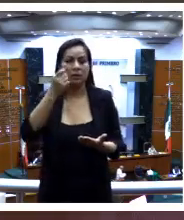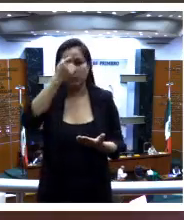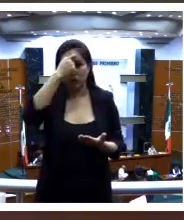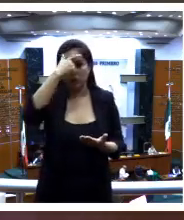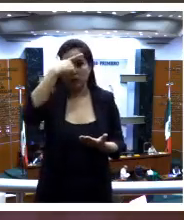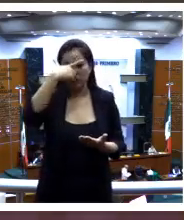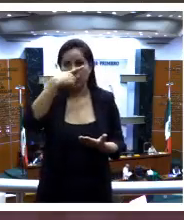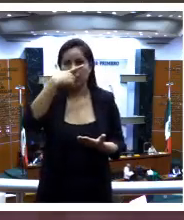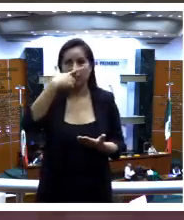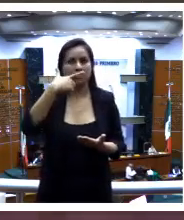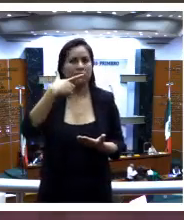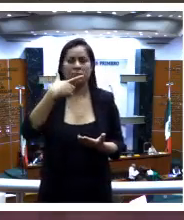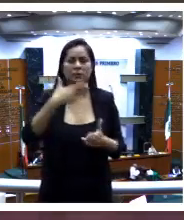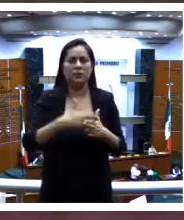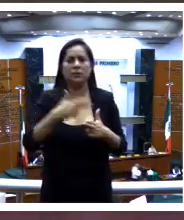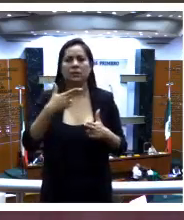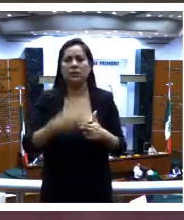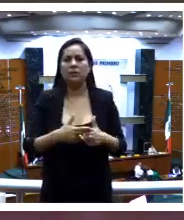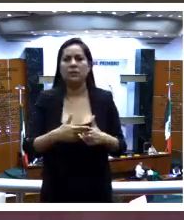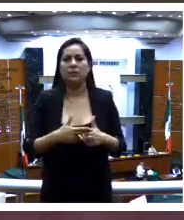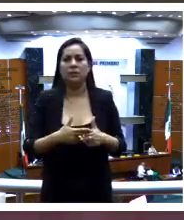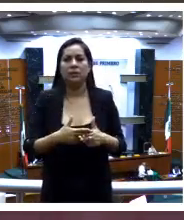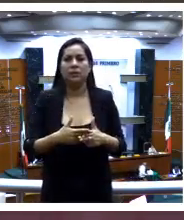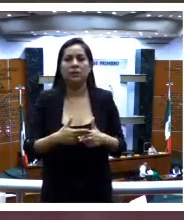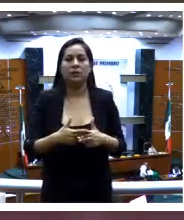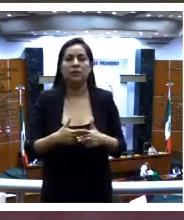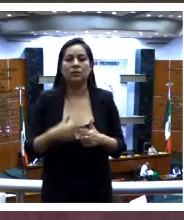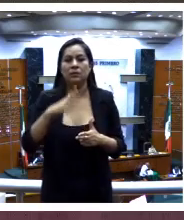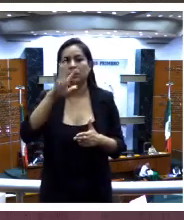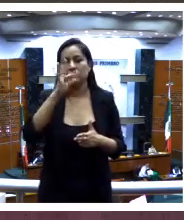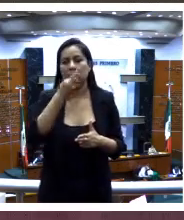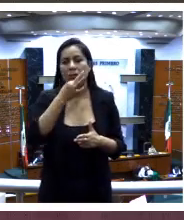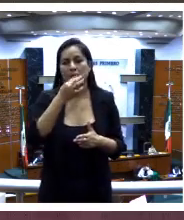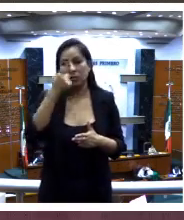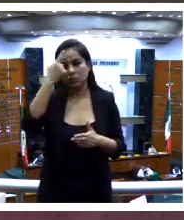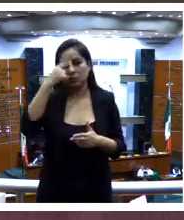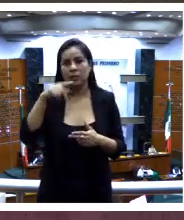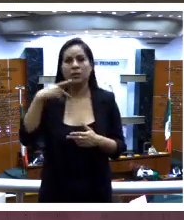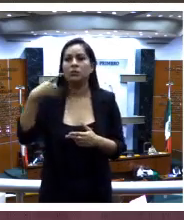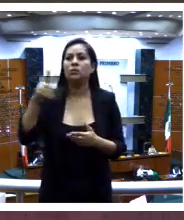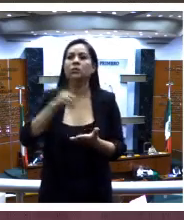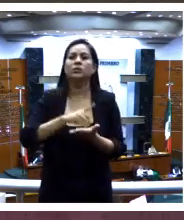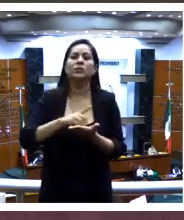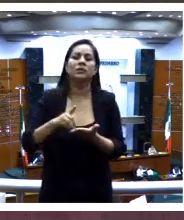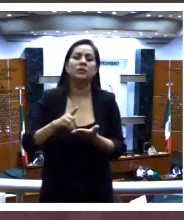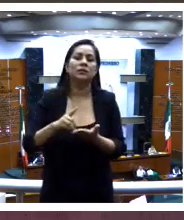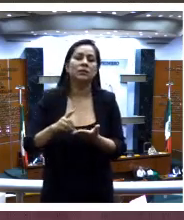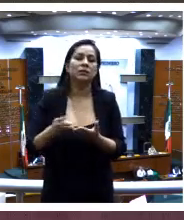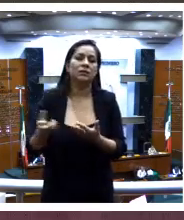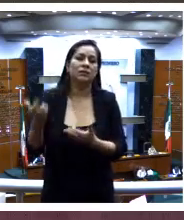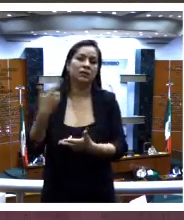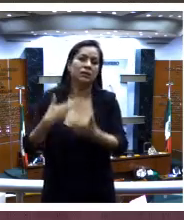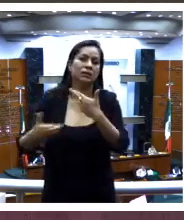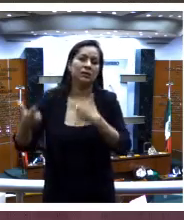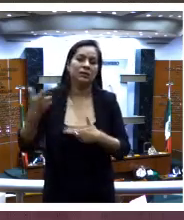Gloria Citlali Calixto Jiménez hasta por un tiempo de 5 minutos para hacer uso de su derecho de réplica.